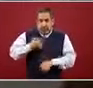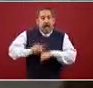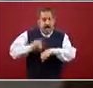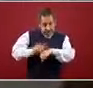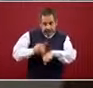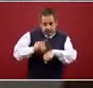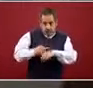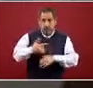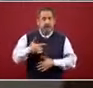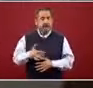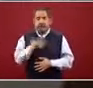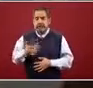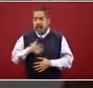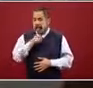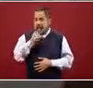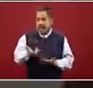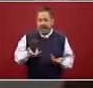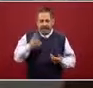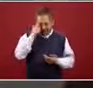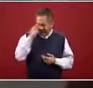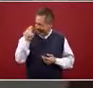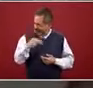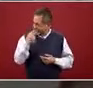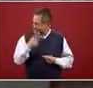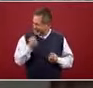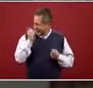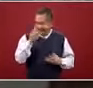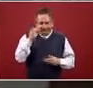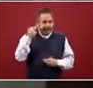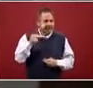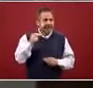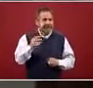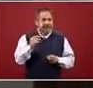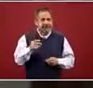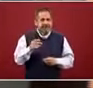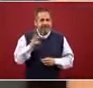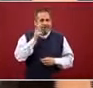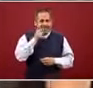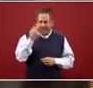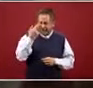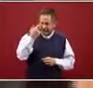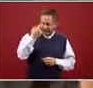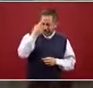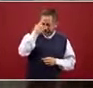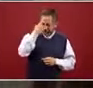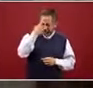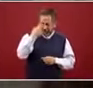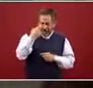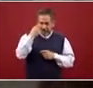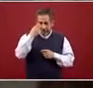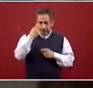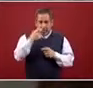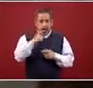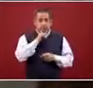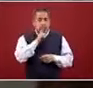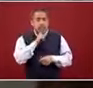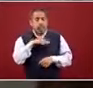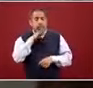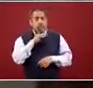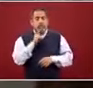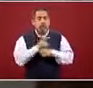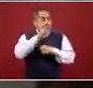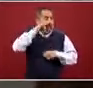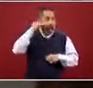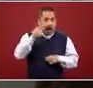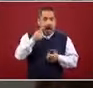las pruebas de... No recuerdo el nombre de... con el que se mide la temperatura, obviamente no la registran, pero ya son